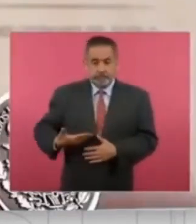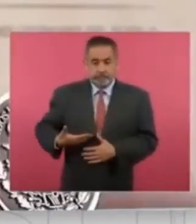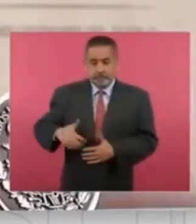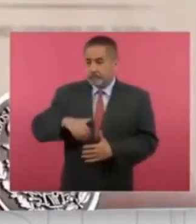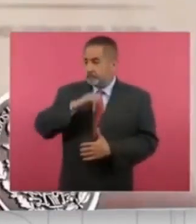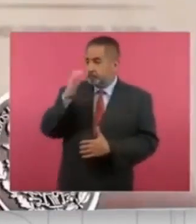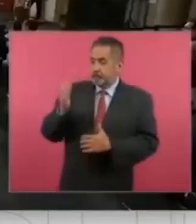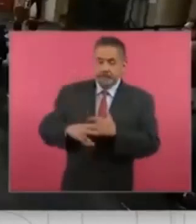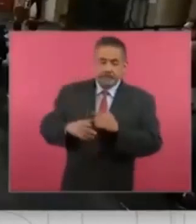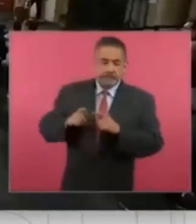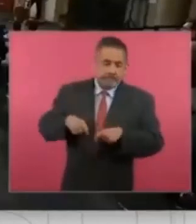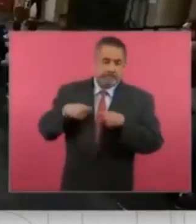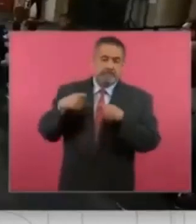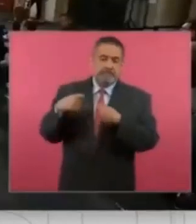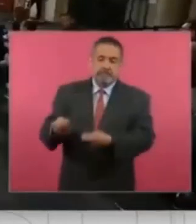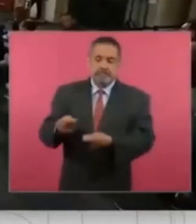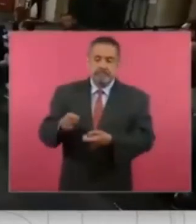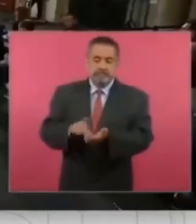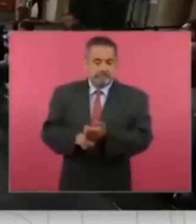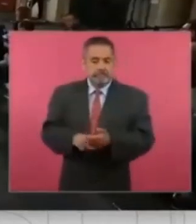bueno, yo voy a entregar